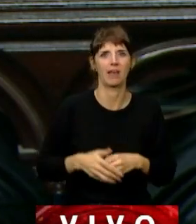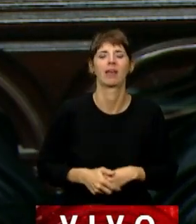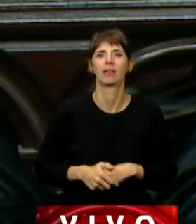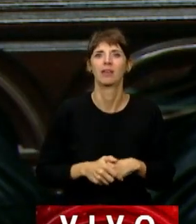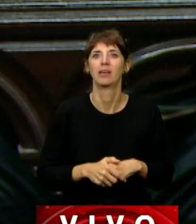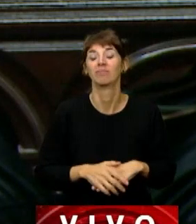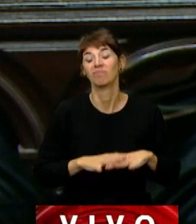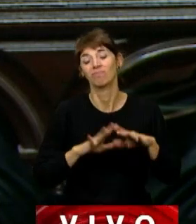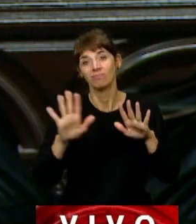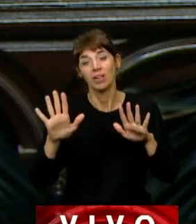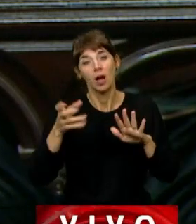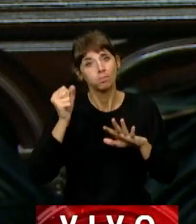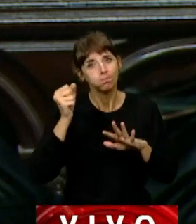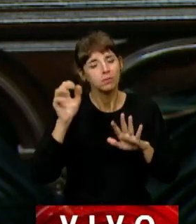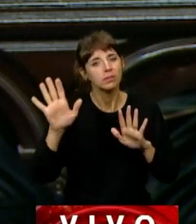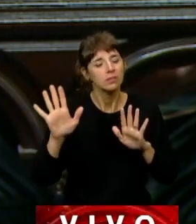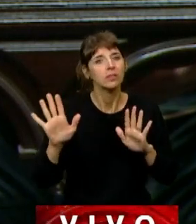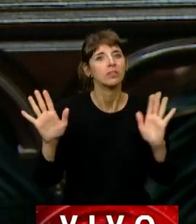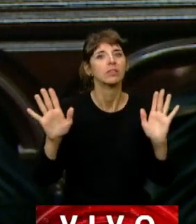en duda su